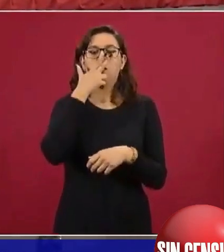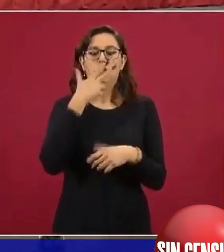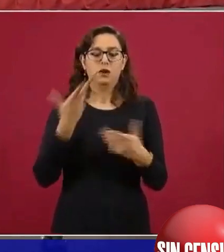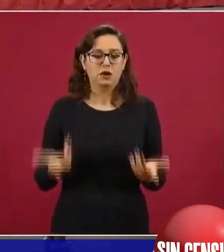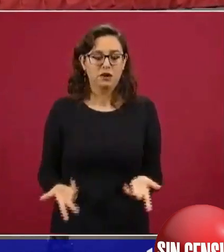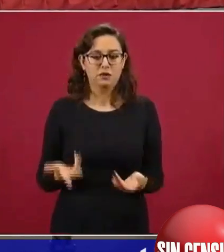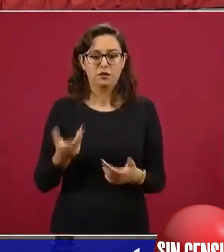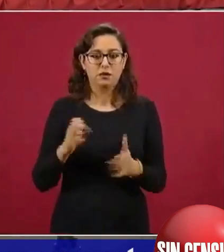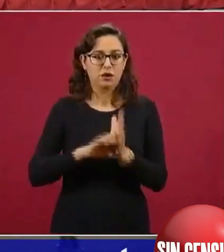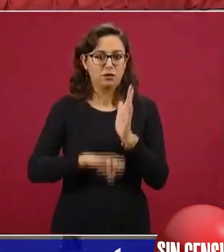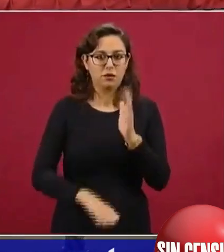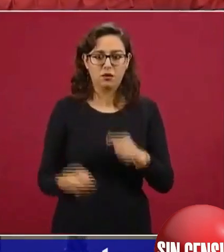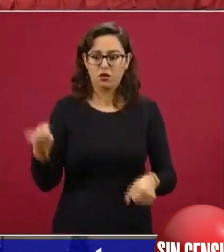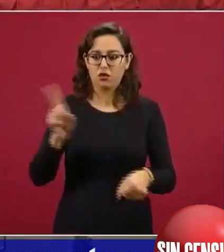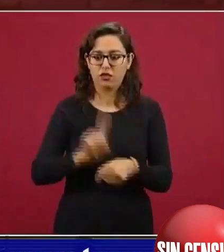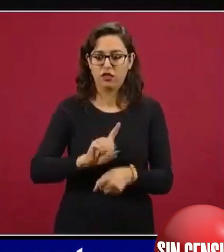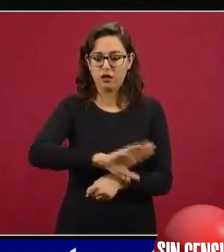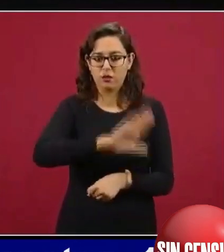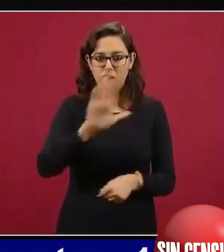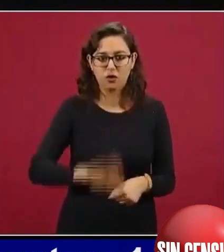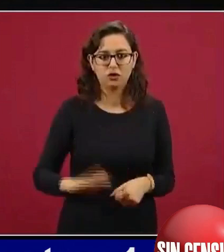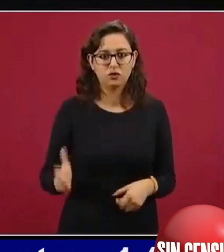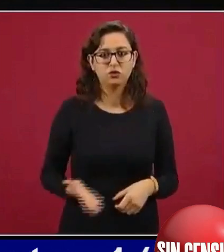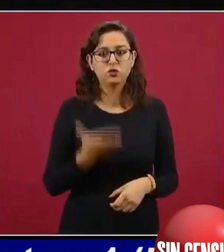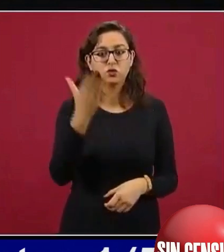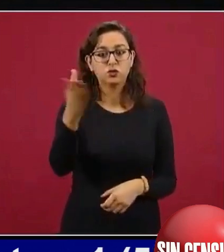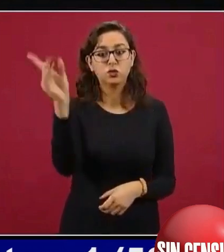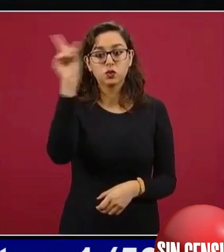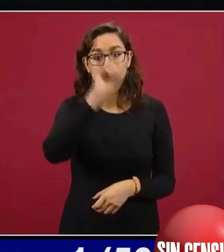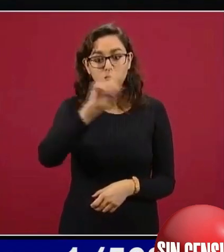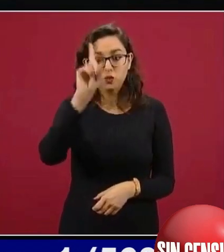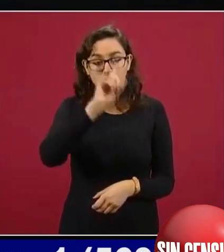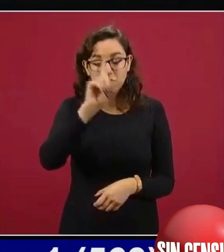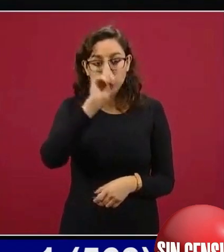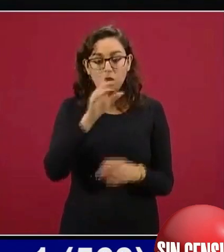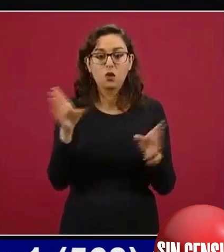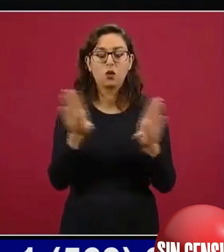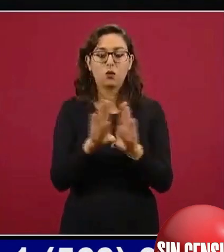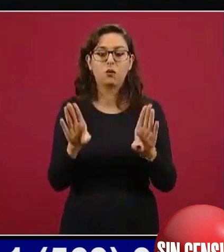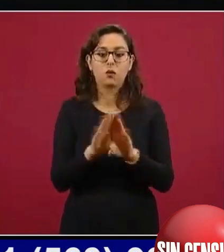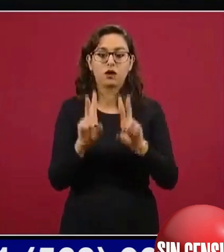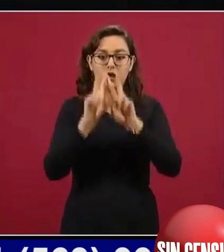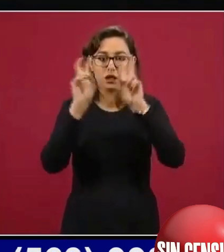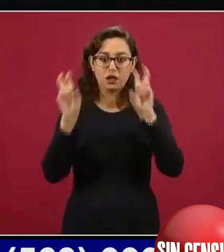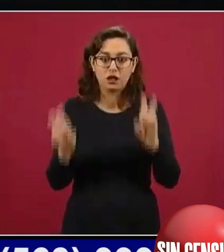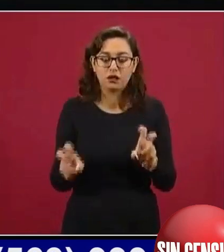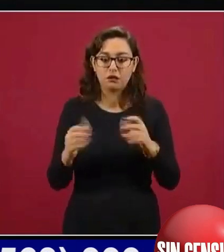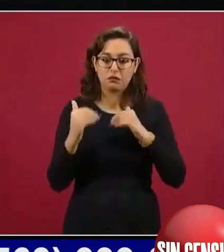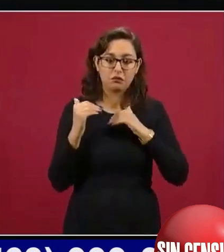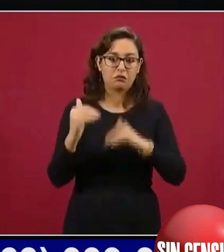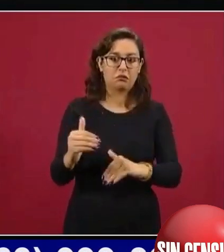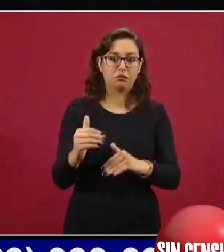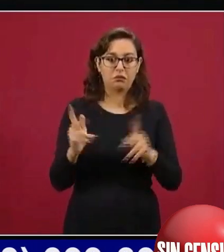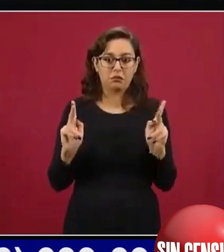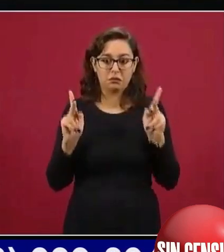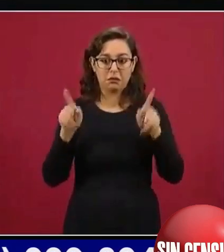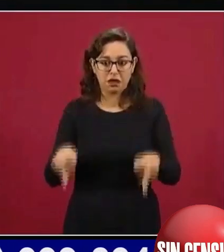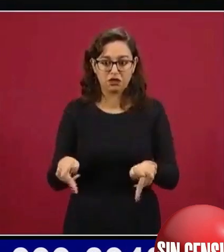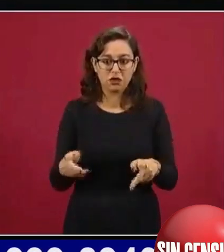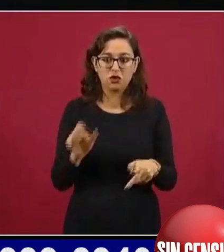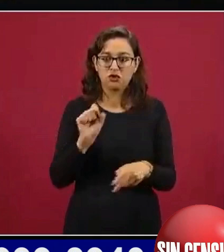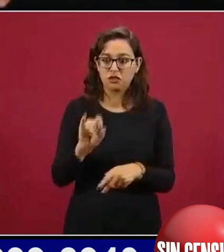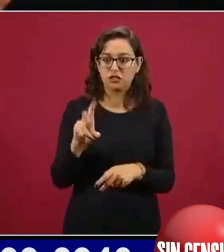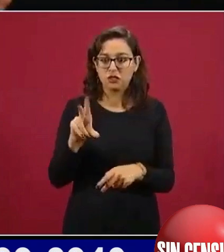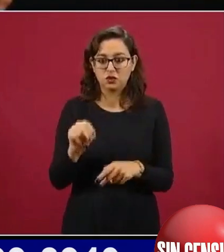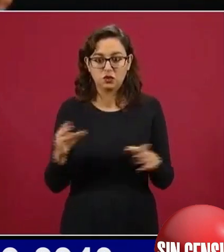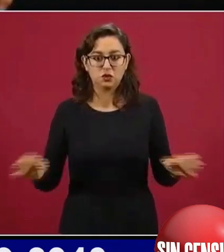año. ¿Cuál sería la recomendación como especialistas para autoridades en torno a si va a haber restricción o no en panteones o